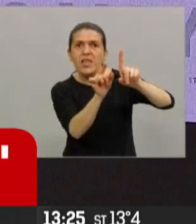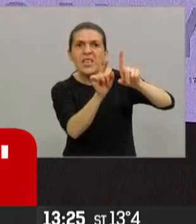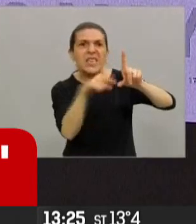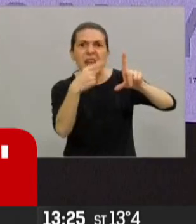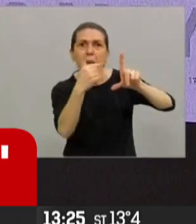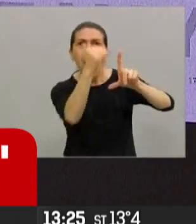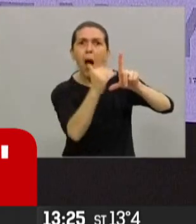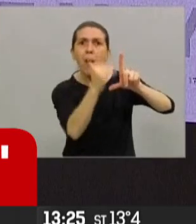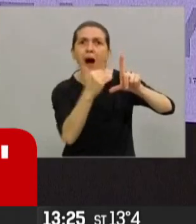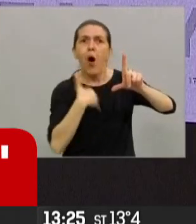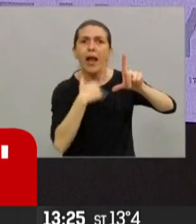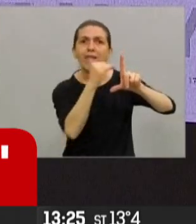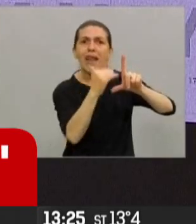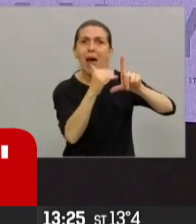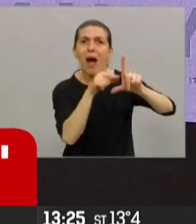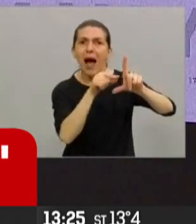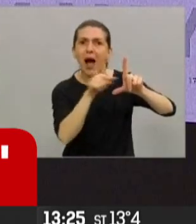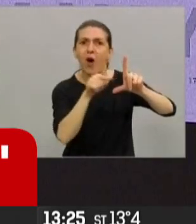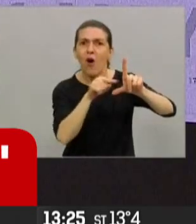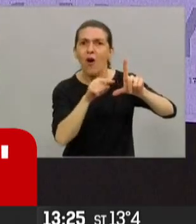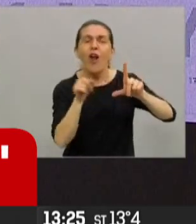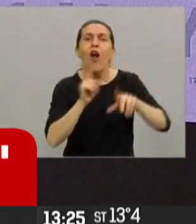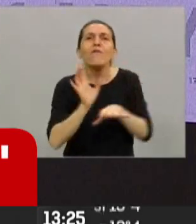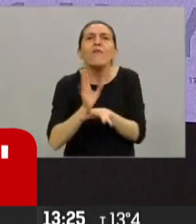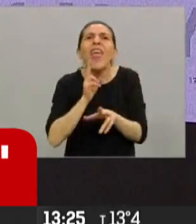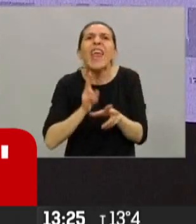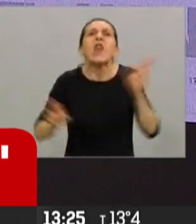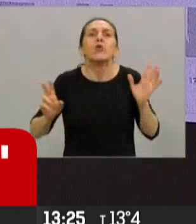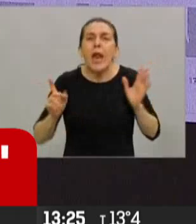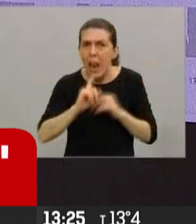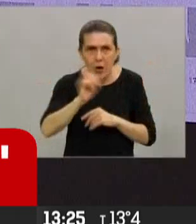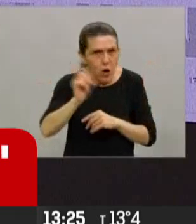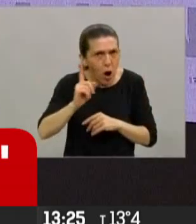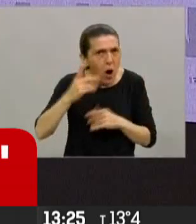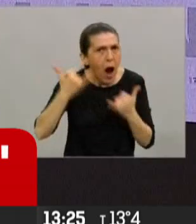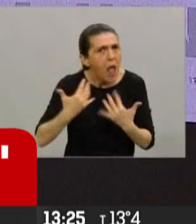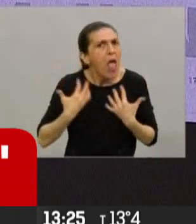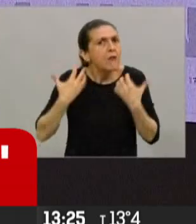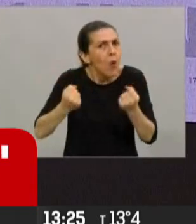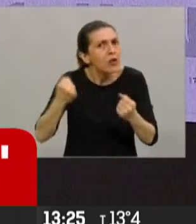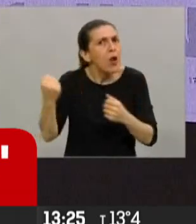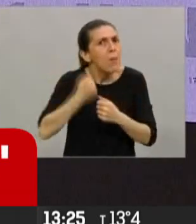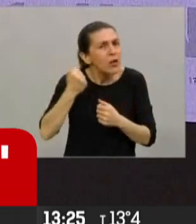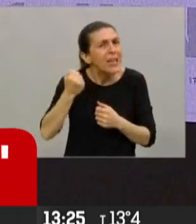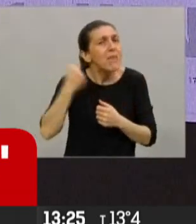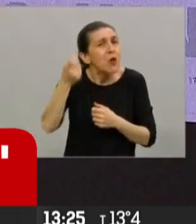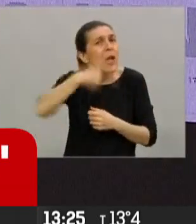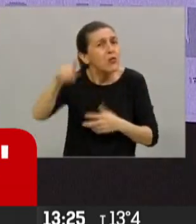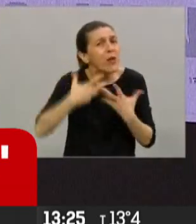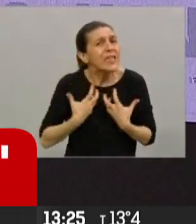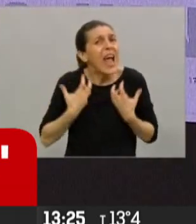acá. No fue inútil el esfuerzo que hicimos. Fue muy importante el esfuerzo que